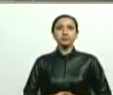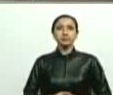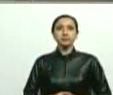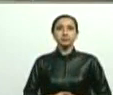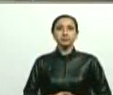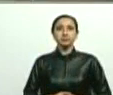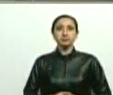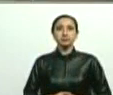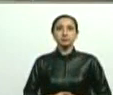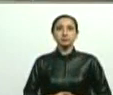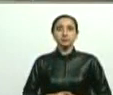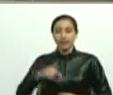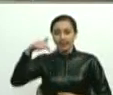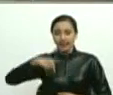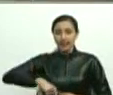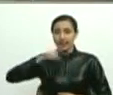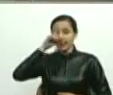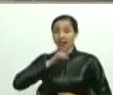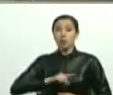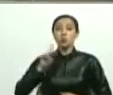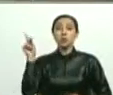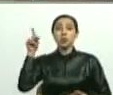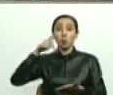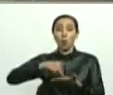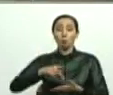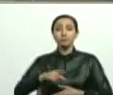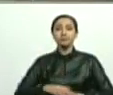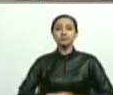Año 2021 llegó